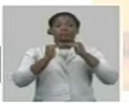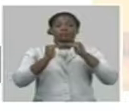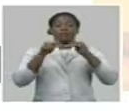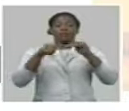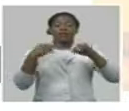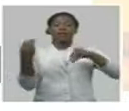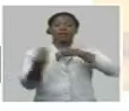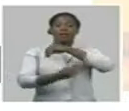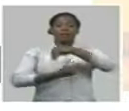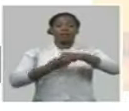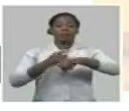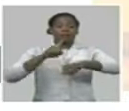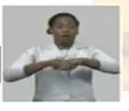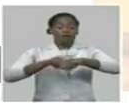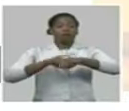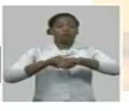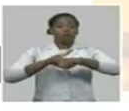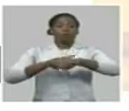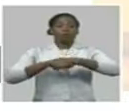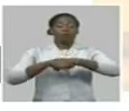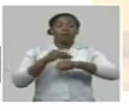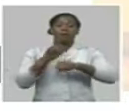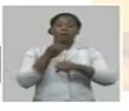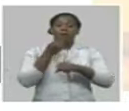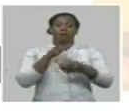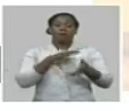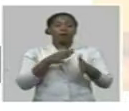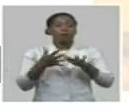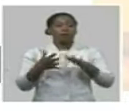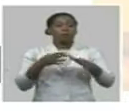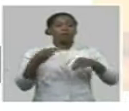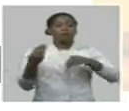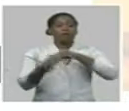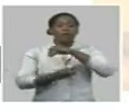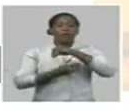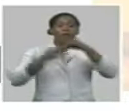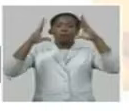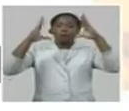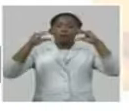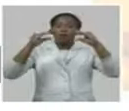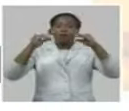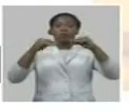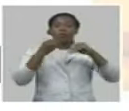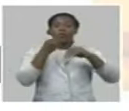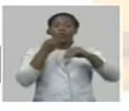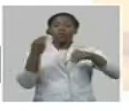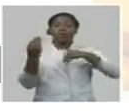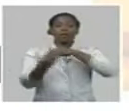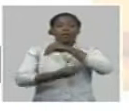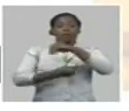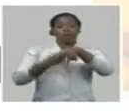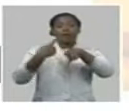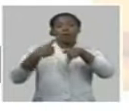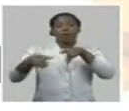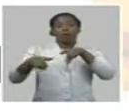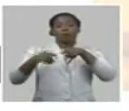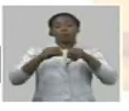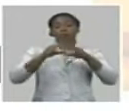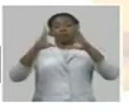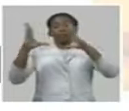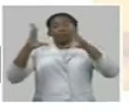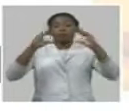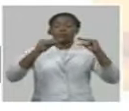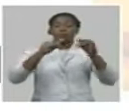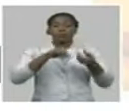cambio de horario que el cambio horario puede ser que tuviera servicios por la noche y ahora lo tenga en otra hora lo tenía por el día los niños